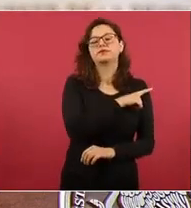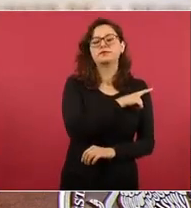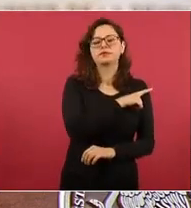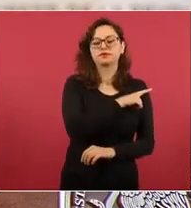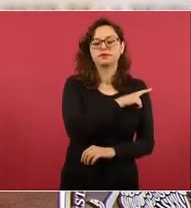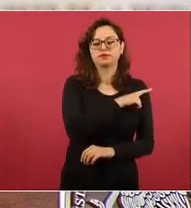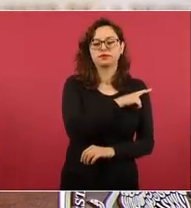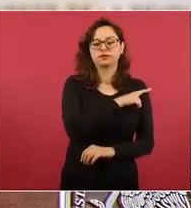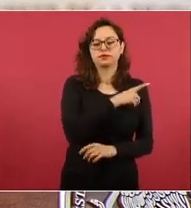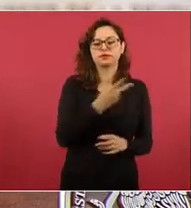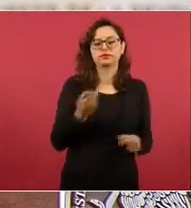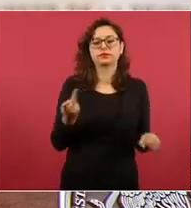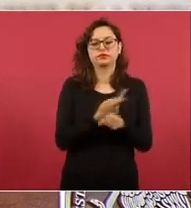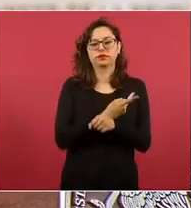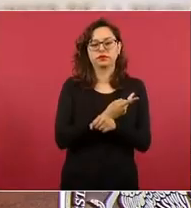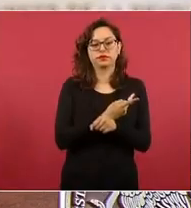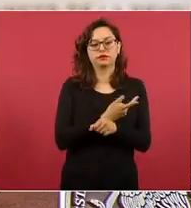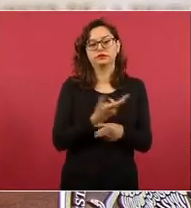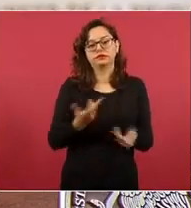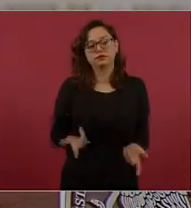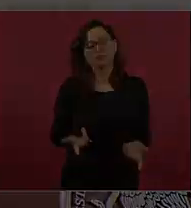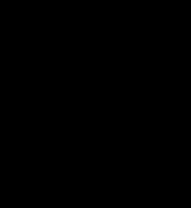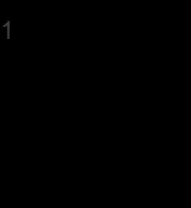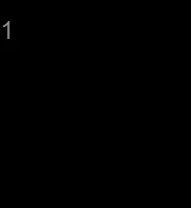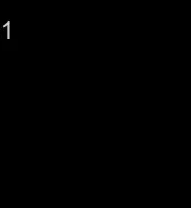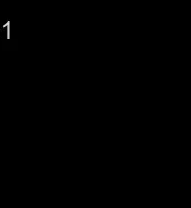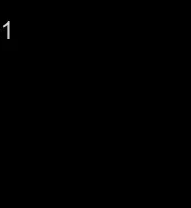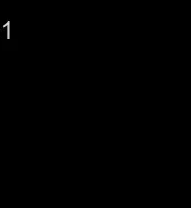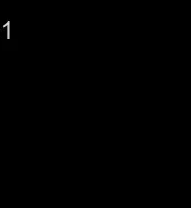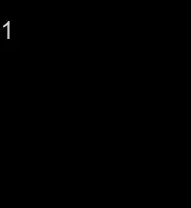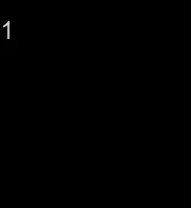no quisieran los conservadores,